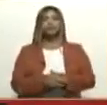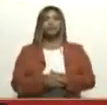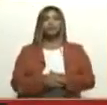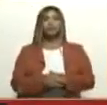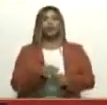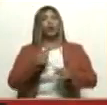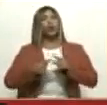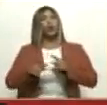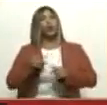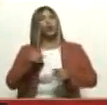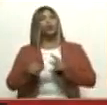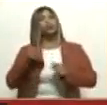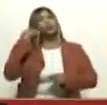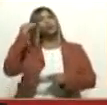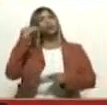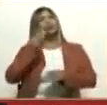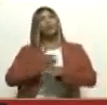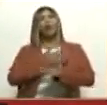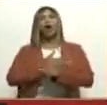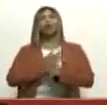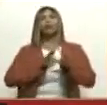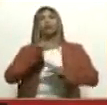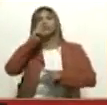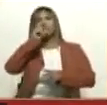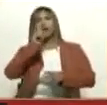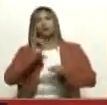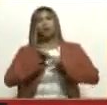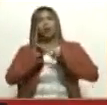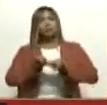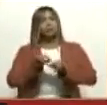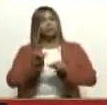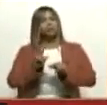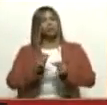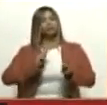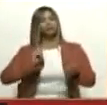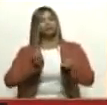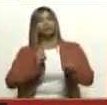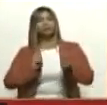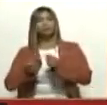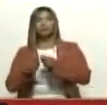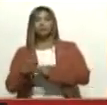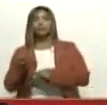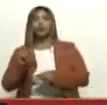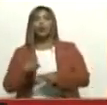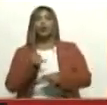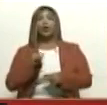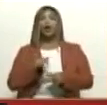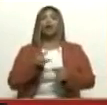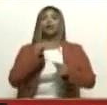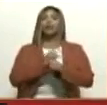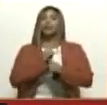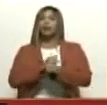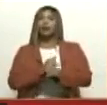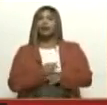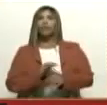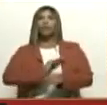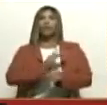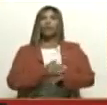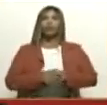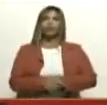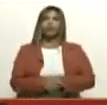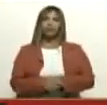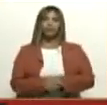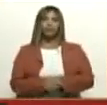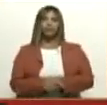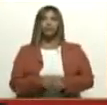cosas que pensábamos hace 15 años no son las mismas hoy. Tenemos hoy unas redes sociales muy fuertes,